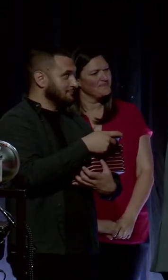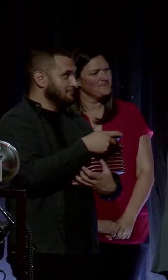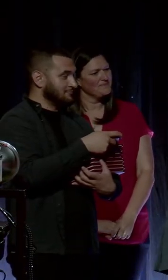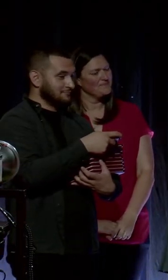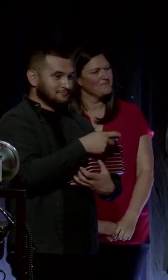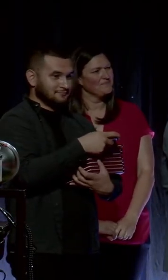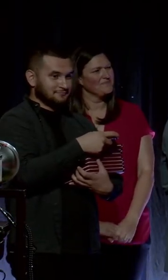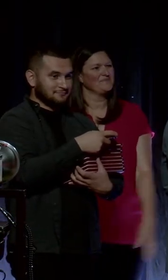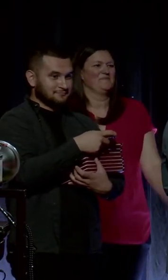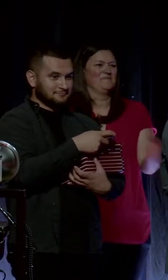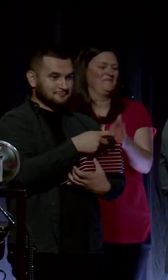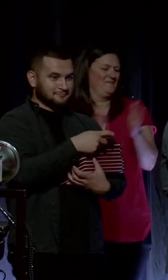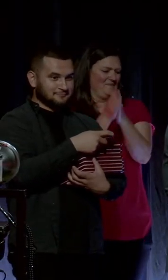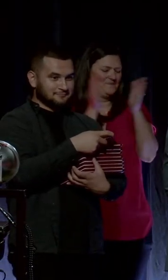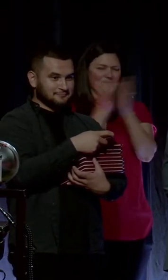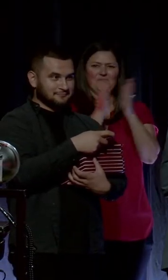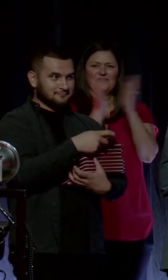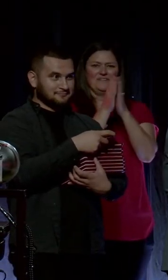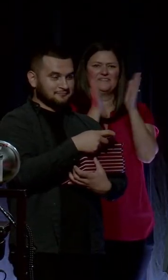Mason Freitas.